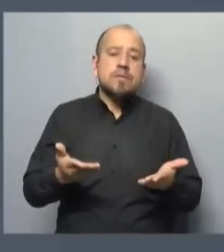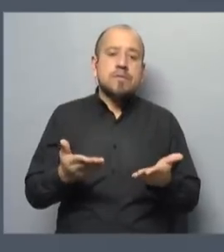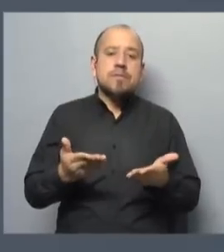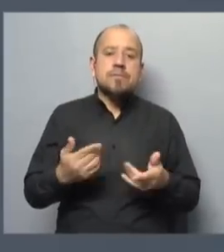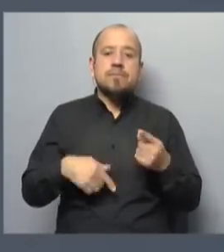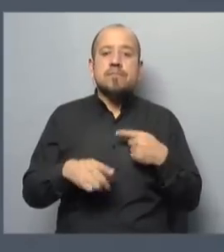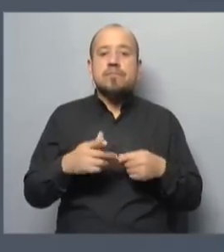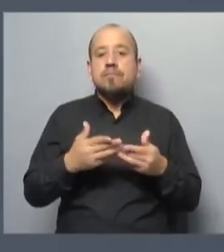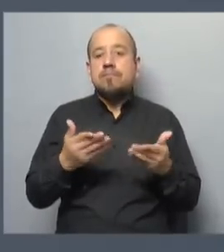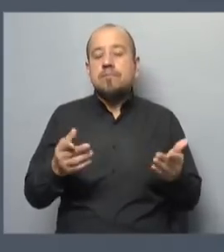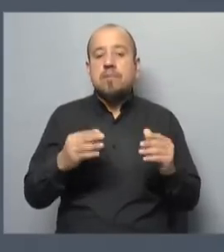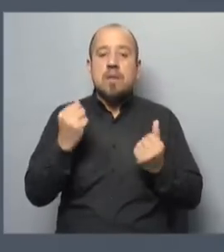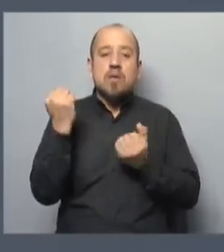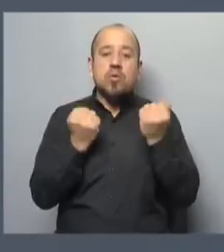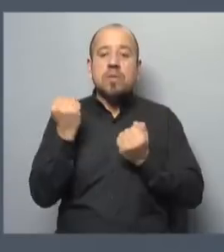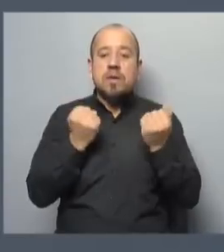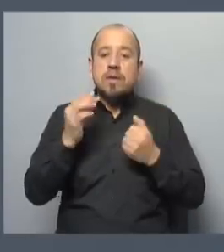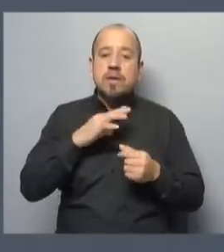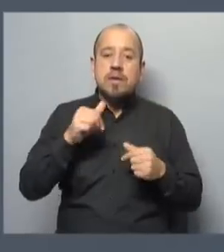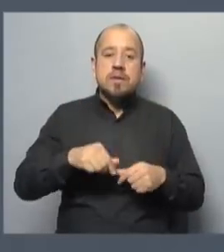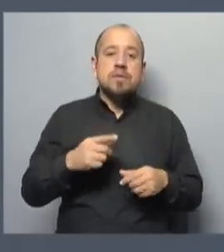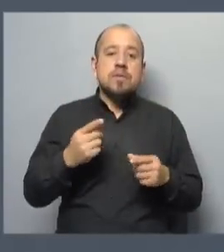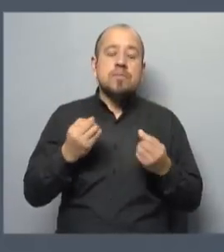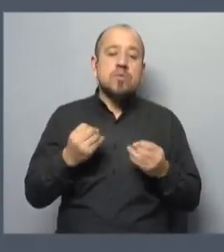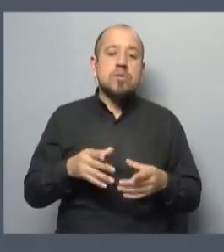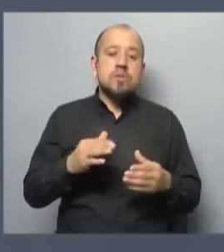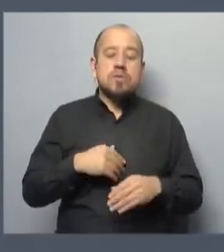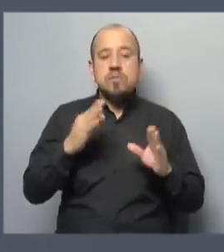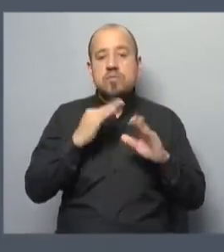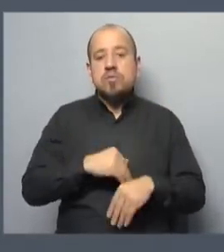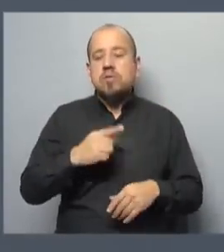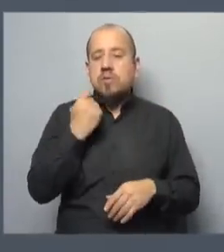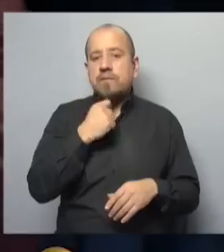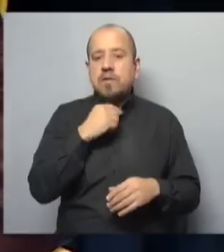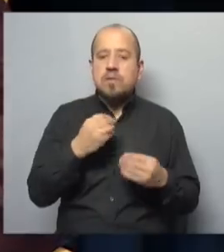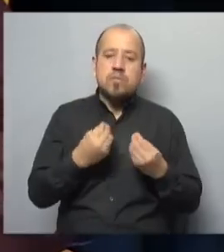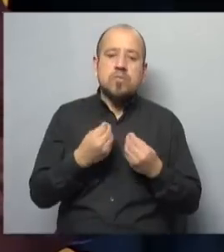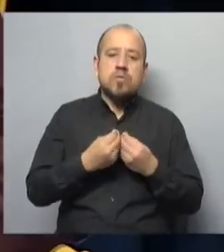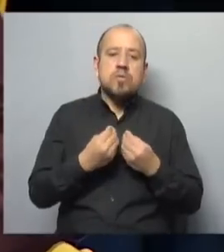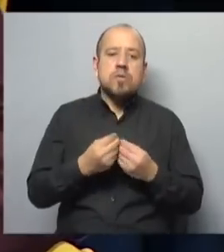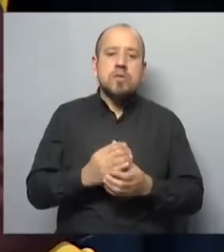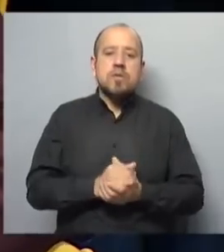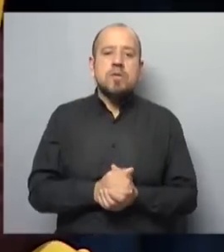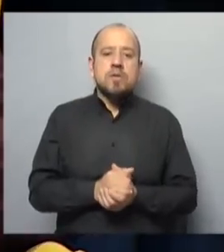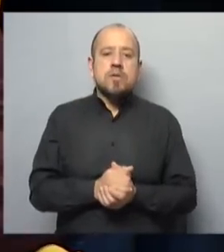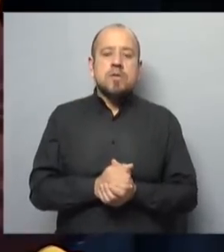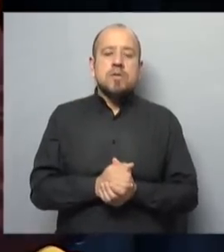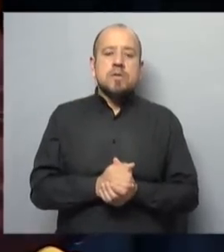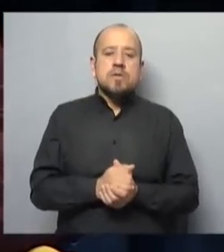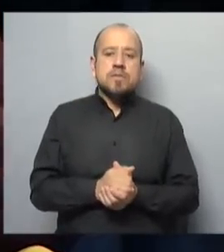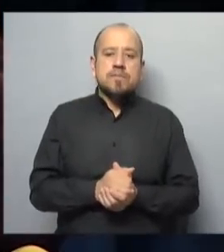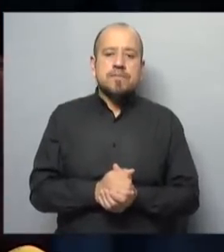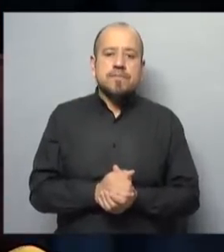penurias económicas que tenemos acá si no es estamos lejos la pregunta que muchas veces